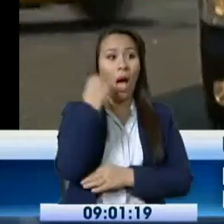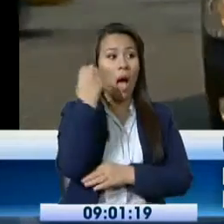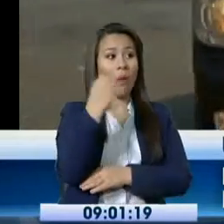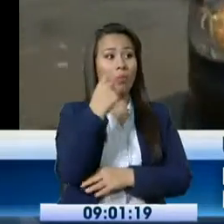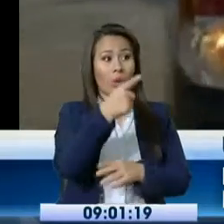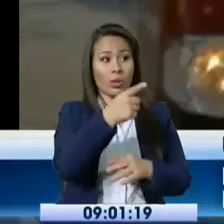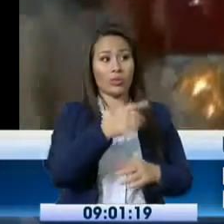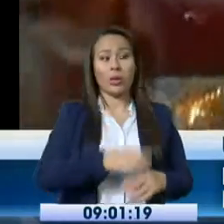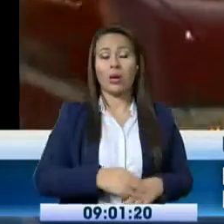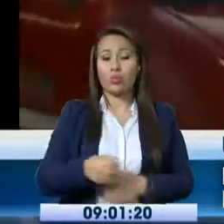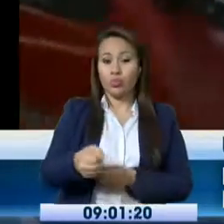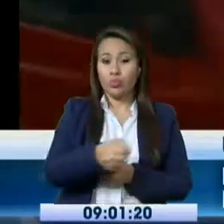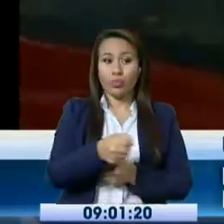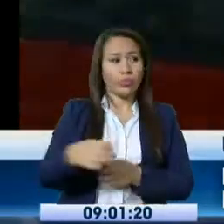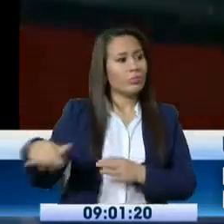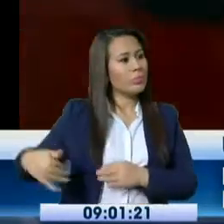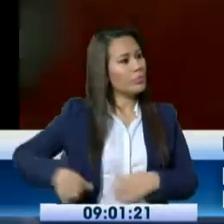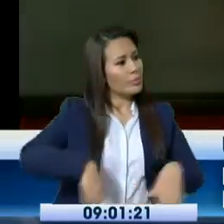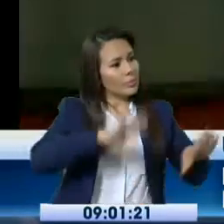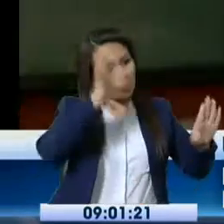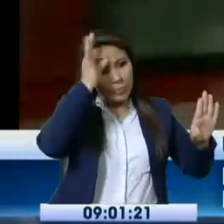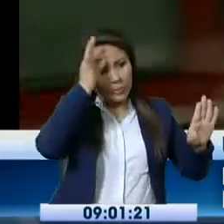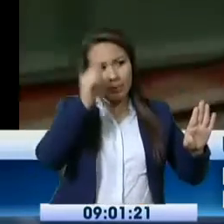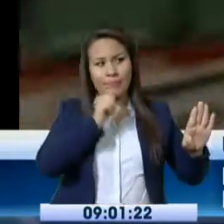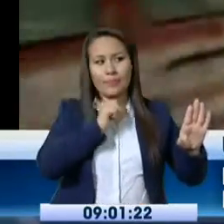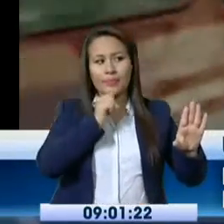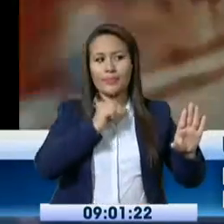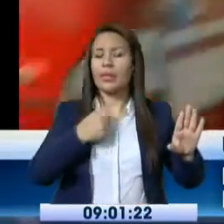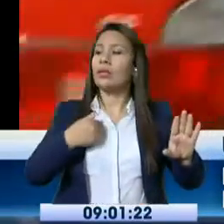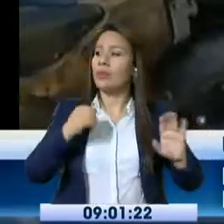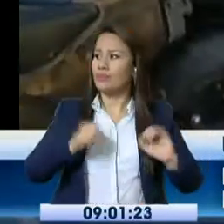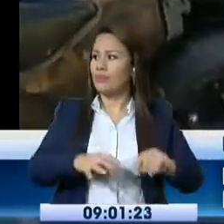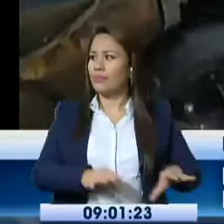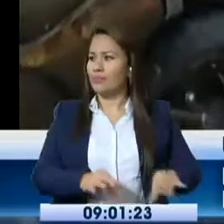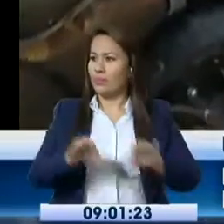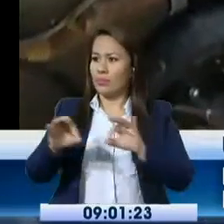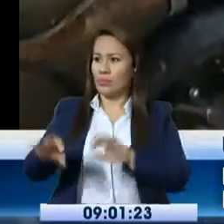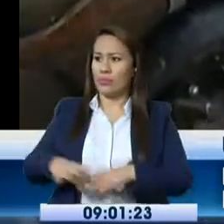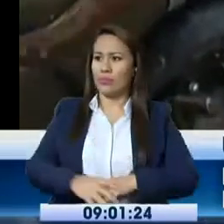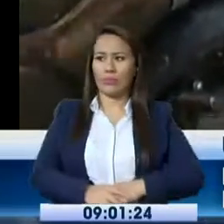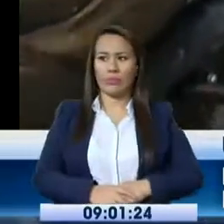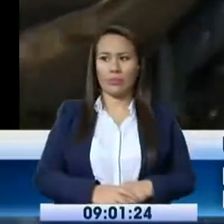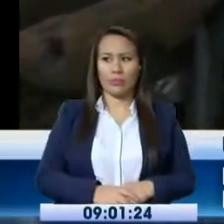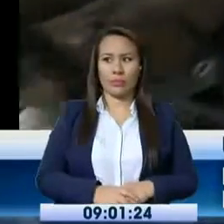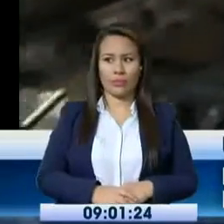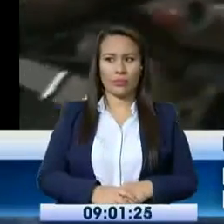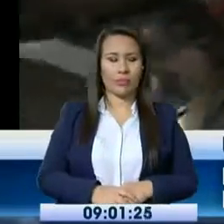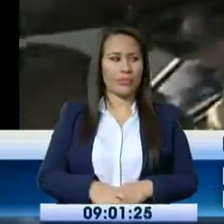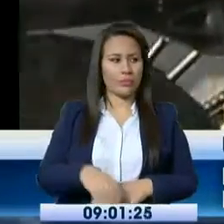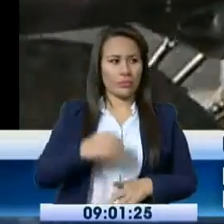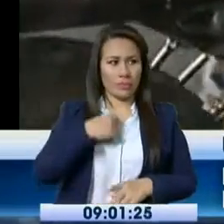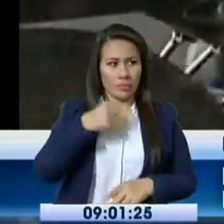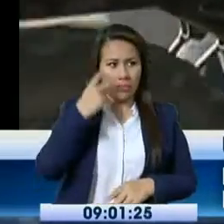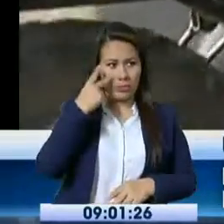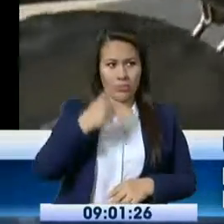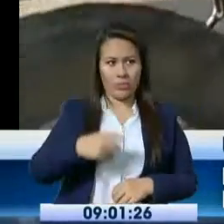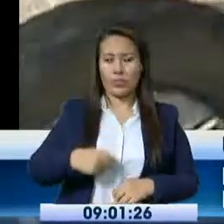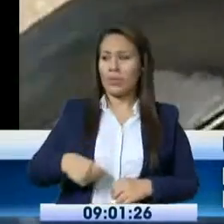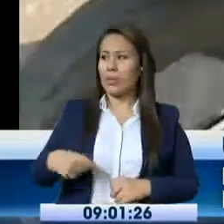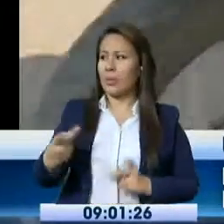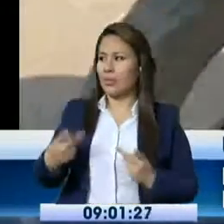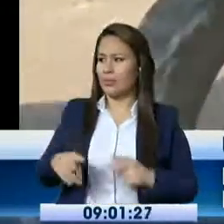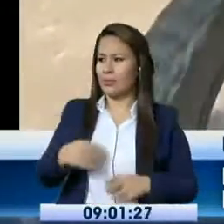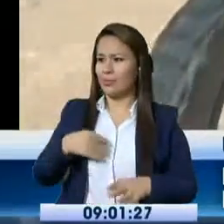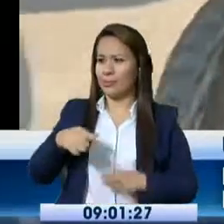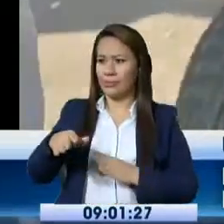de bomberos y trasladado a una clínica. Las placas del vehículo que huyó fueron anotadas por los iracundos